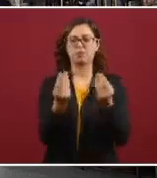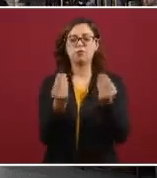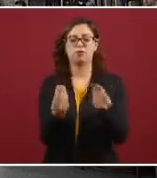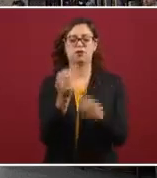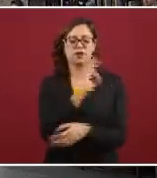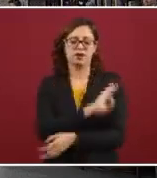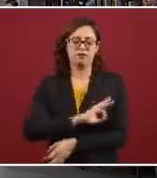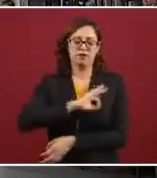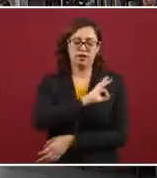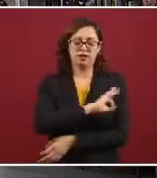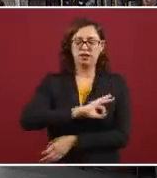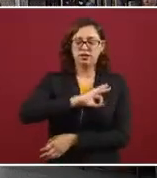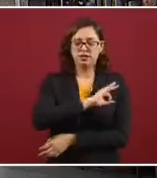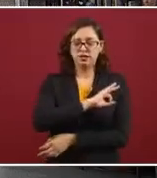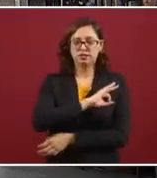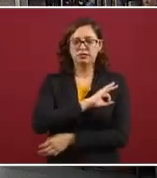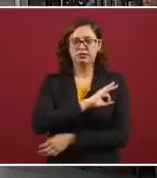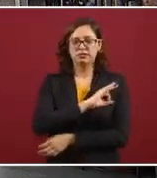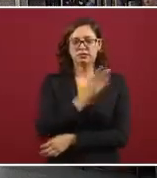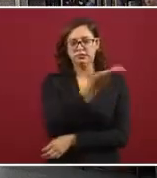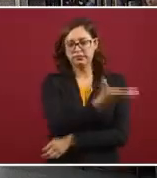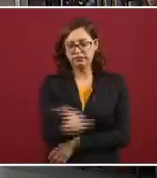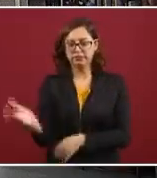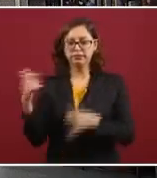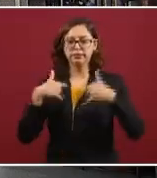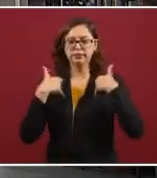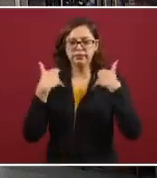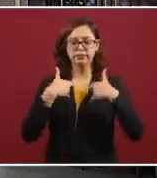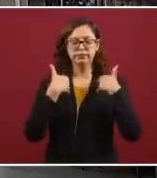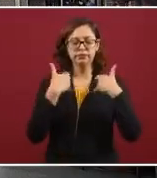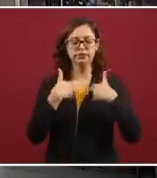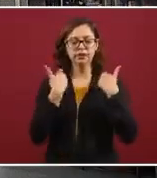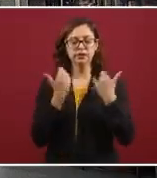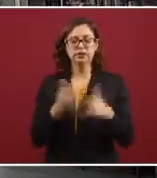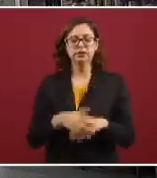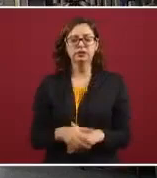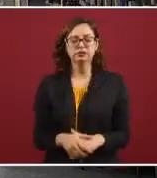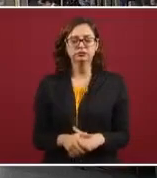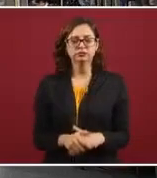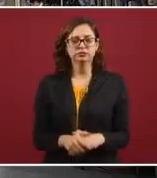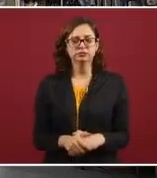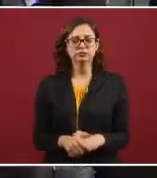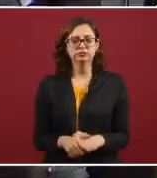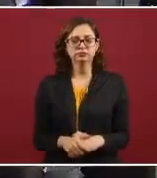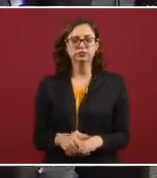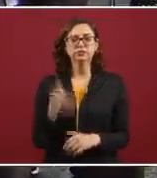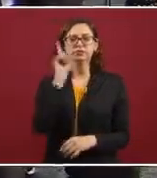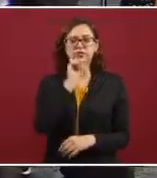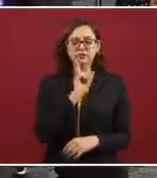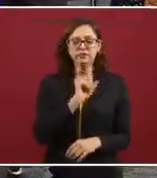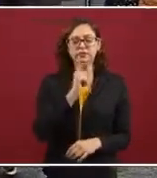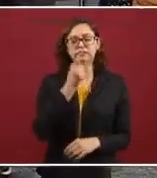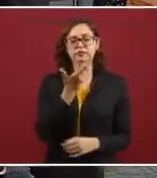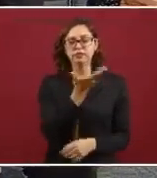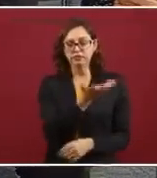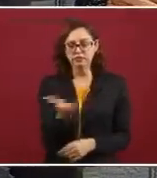Felicidades a los jóvenes, a las mujeres, a